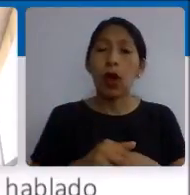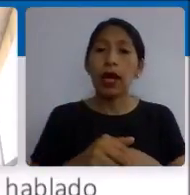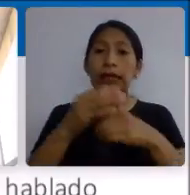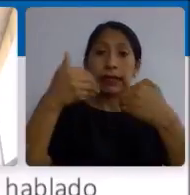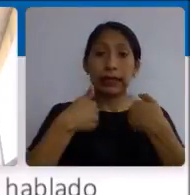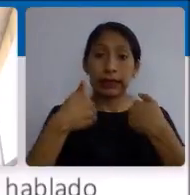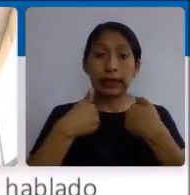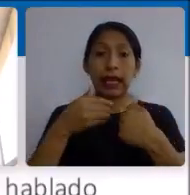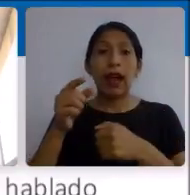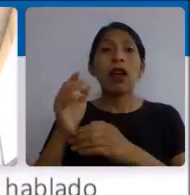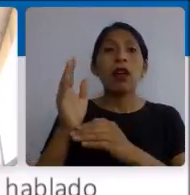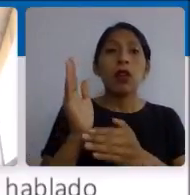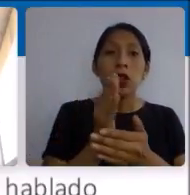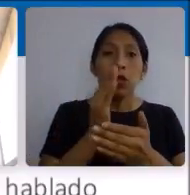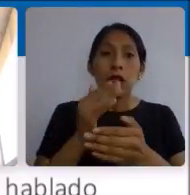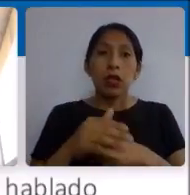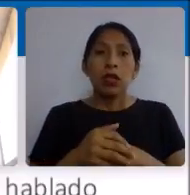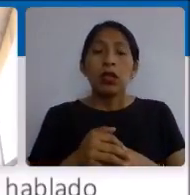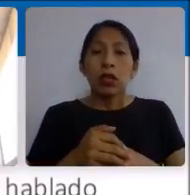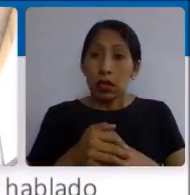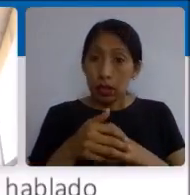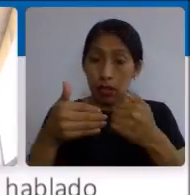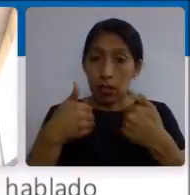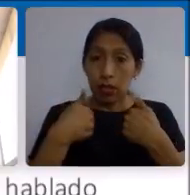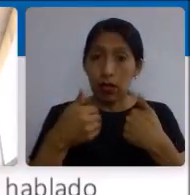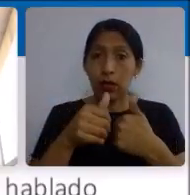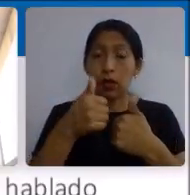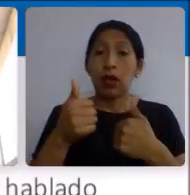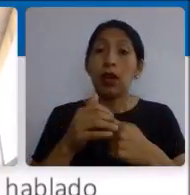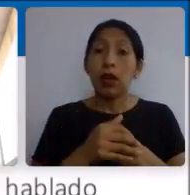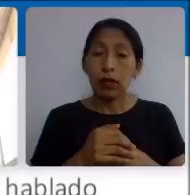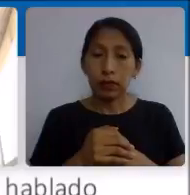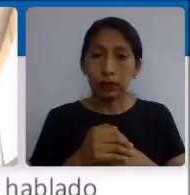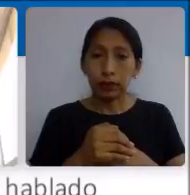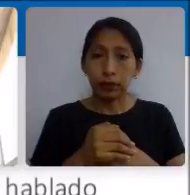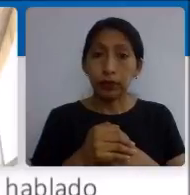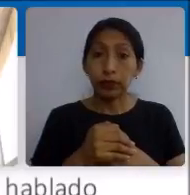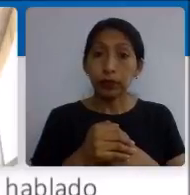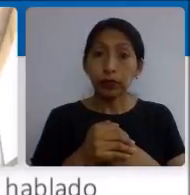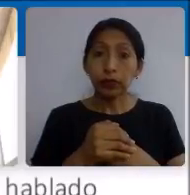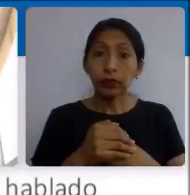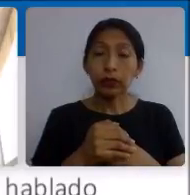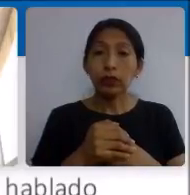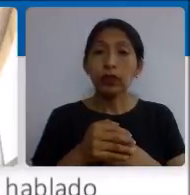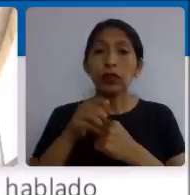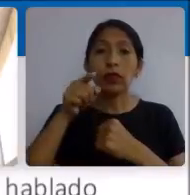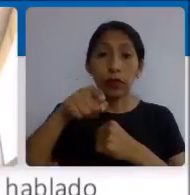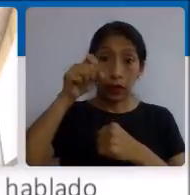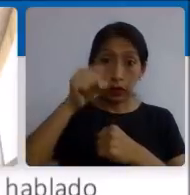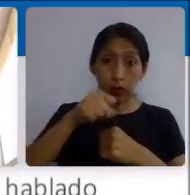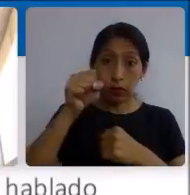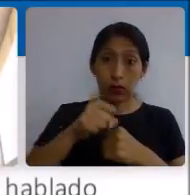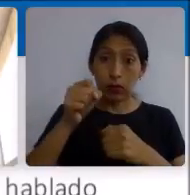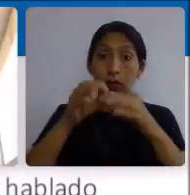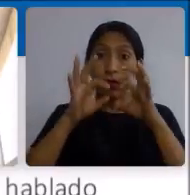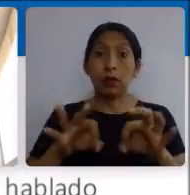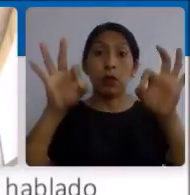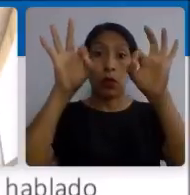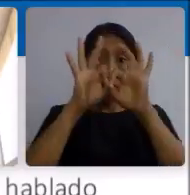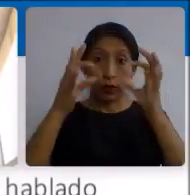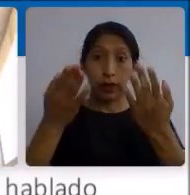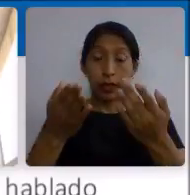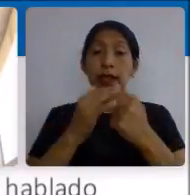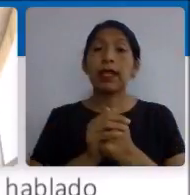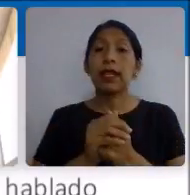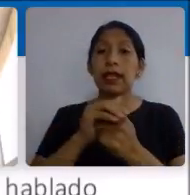página web con dominio propio y con contenido en inglés, ¿no? Esto es, sí es sumamente importante, ya que la